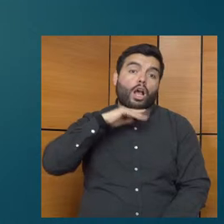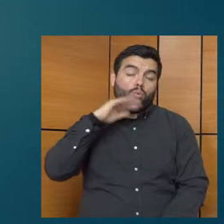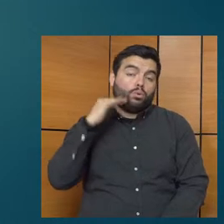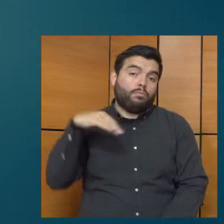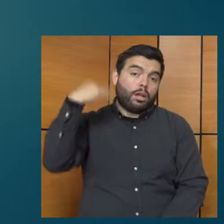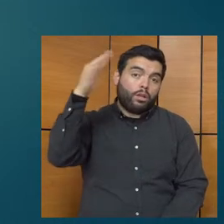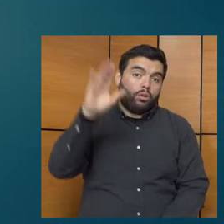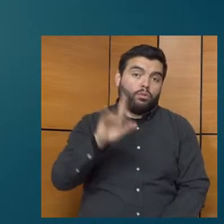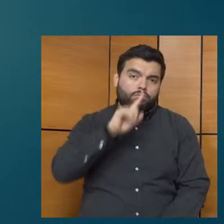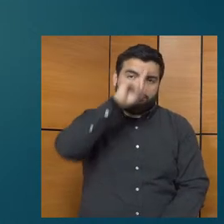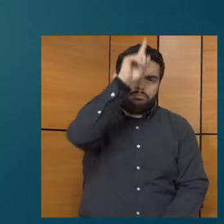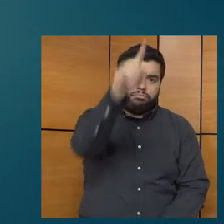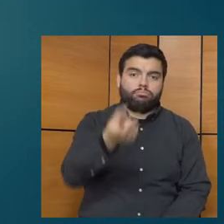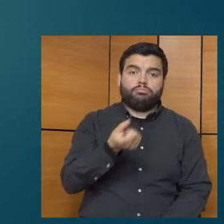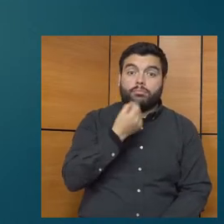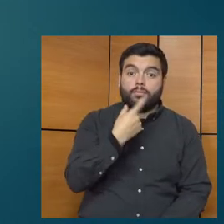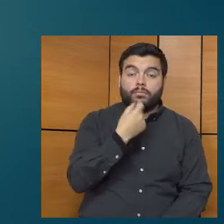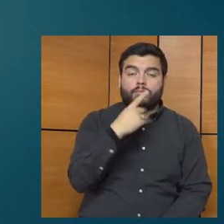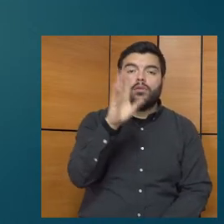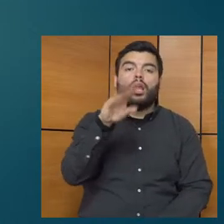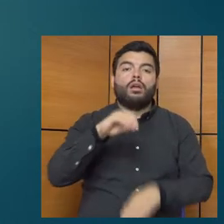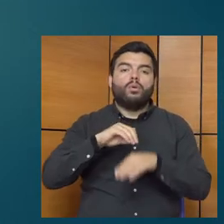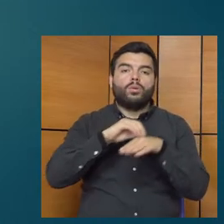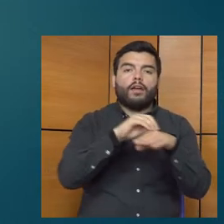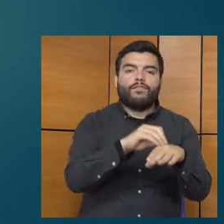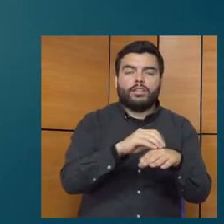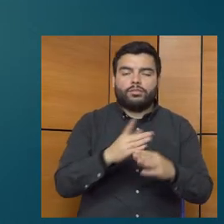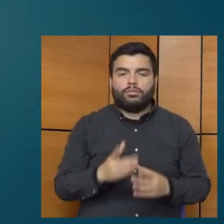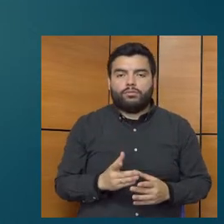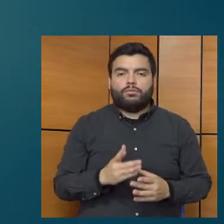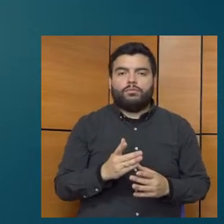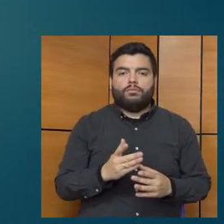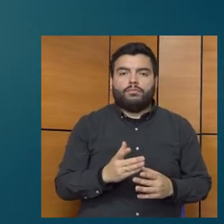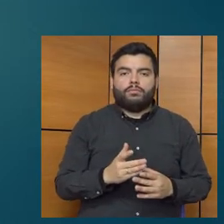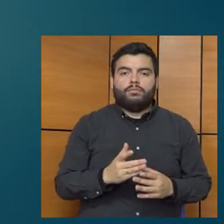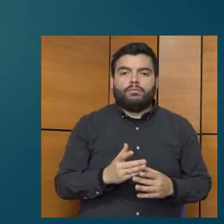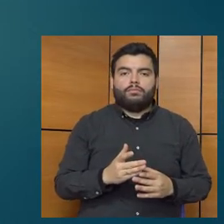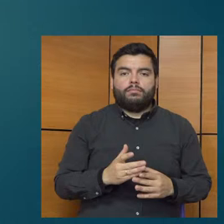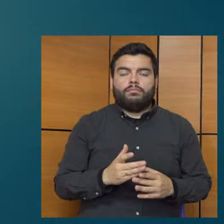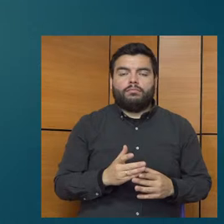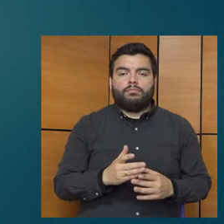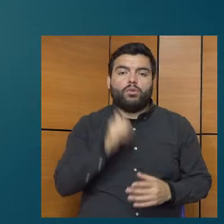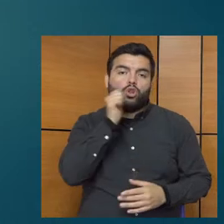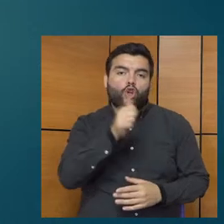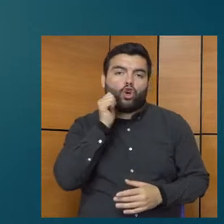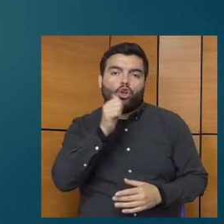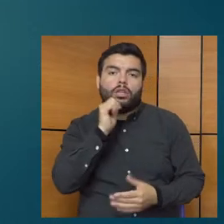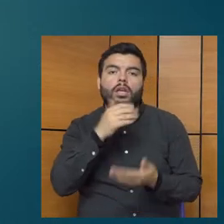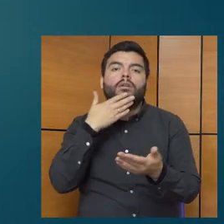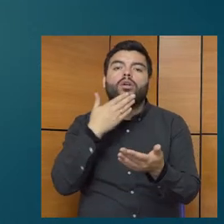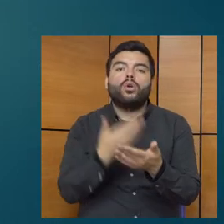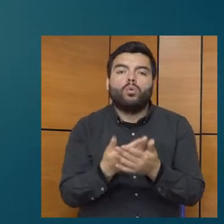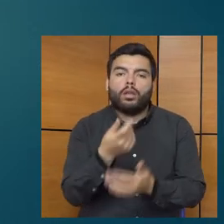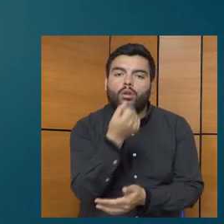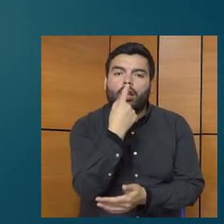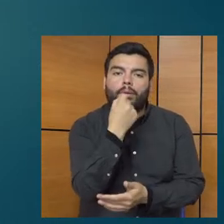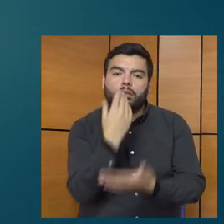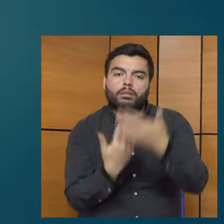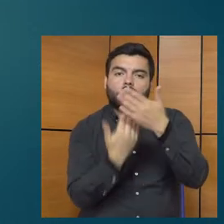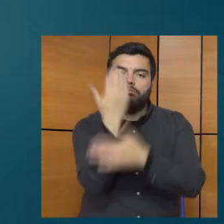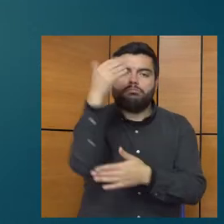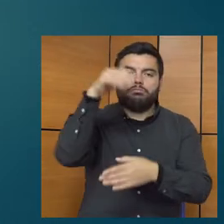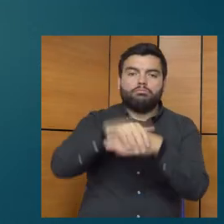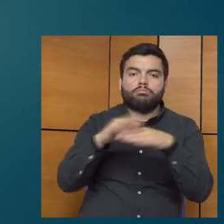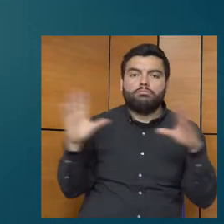mayores, pues tenga un recordatorio pues lo más frecuente posible de cuándo tiene que tomarse una pastilla